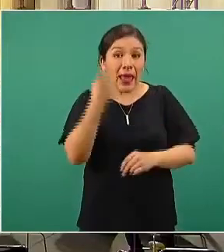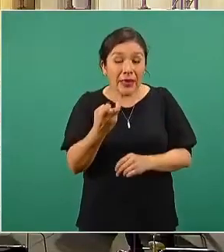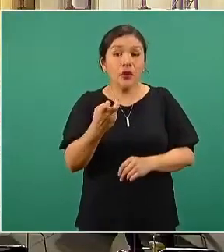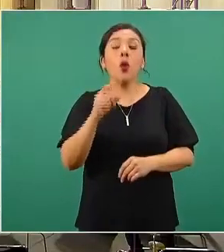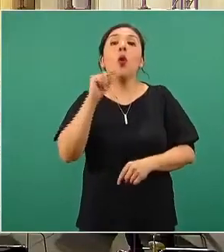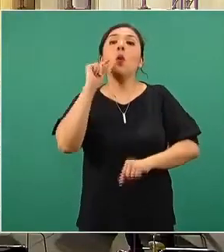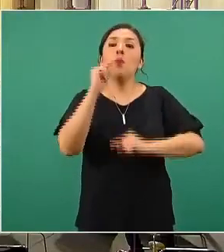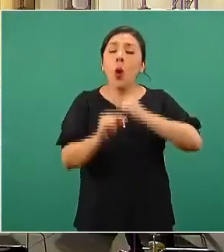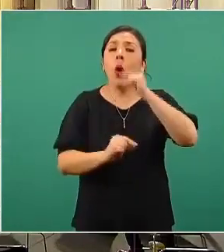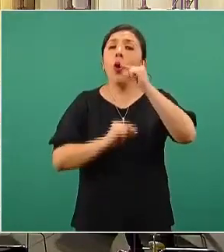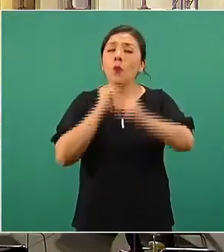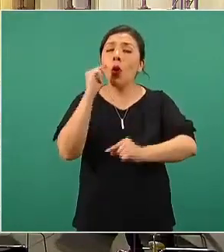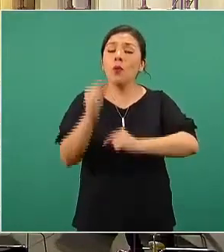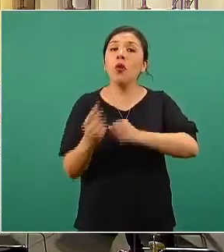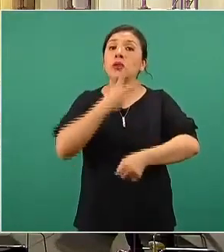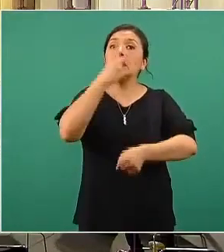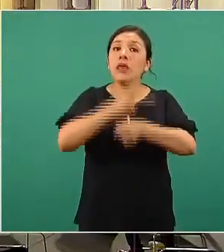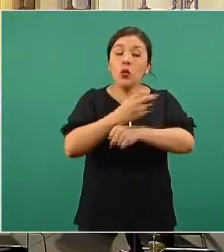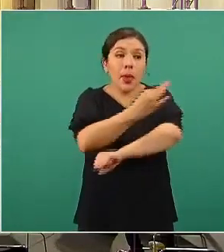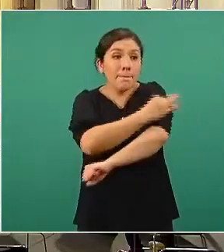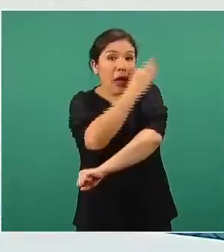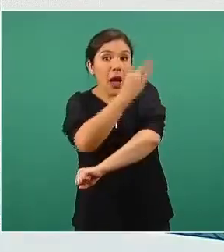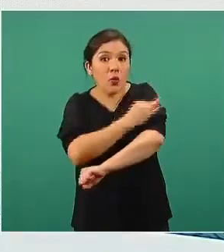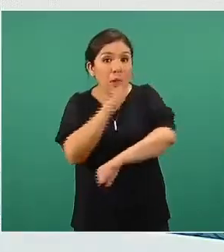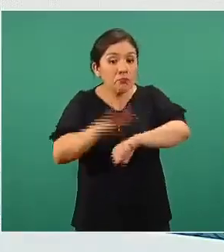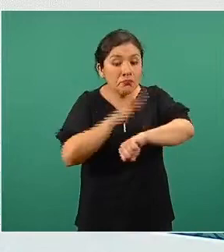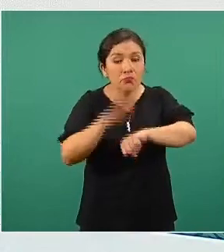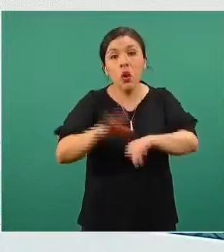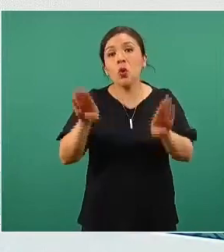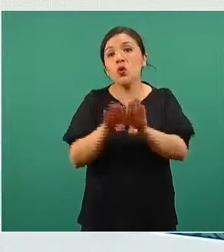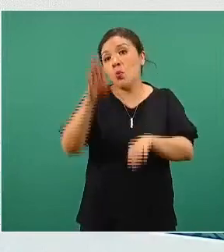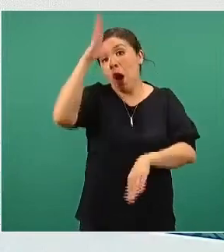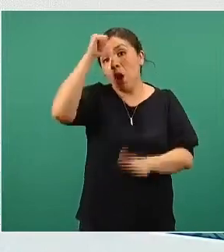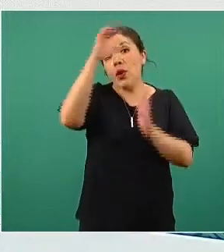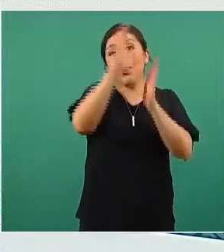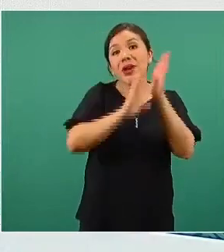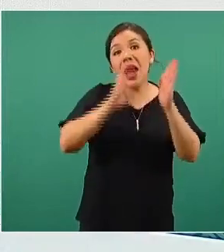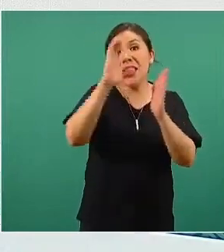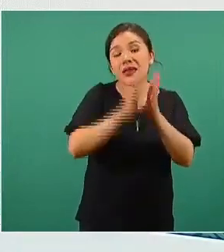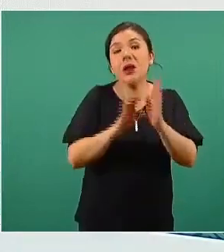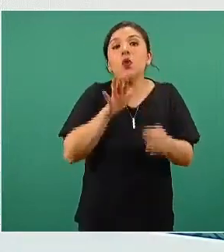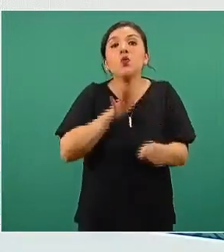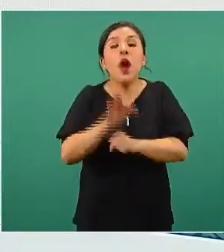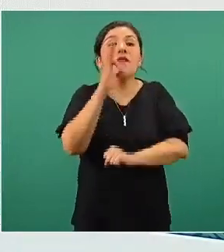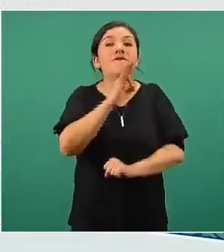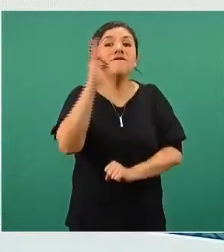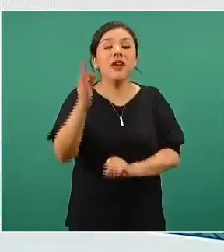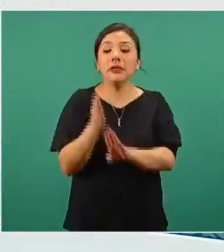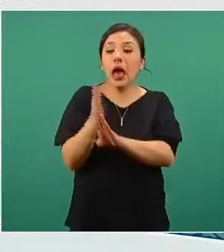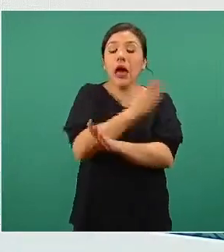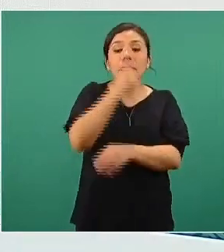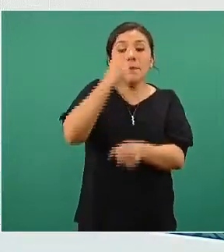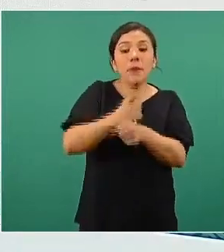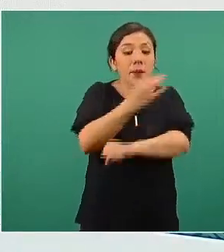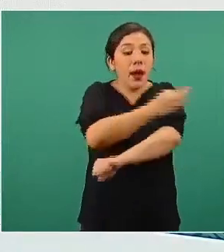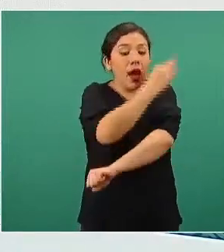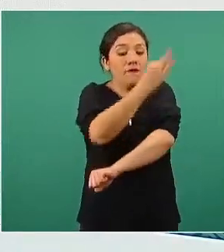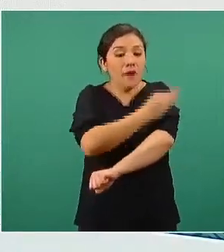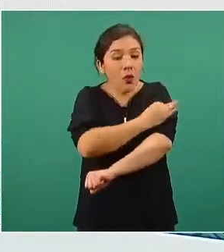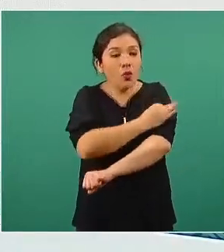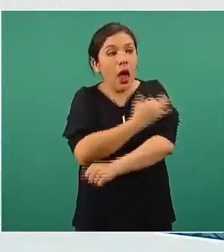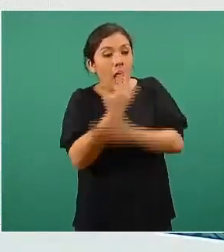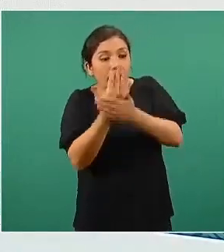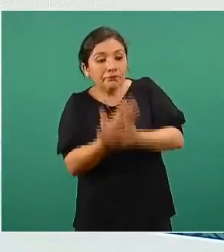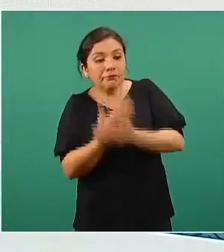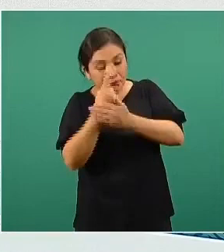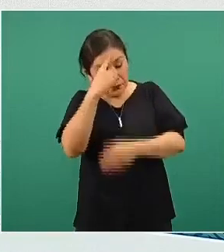vaya poniendo la segunda dosis en el calendario que les corresponde según la fecha de la primera dosis